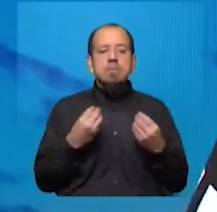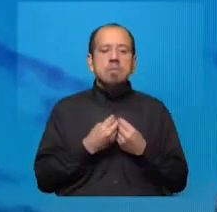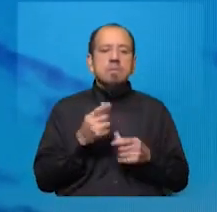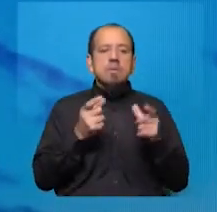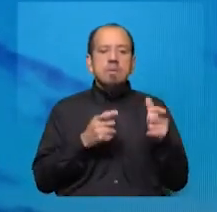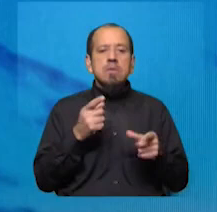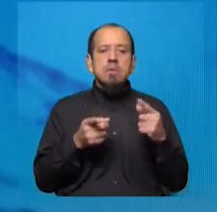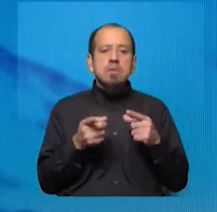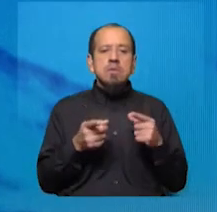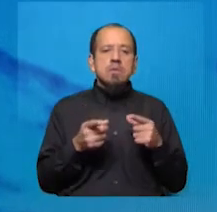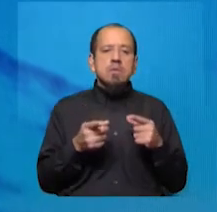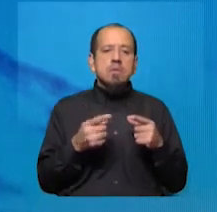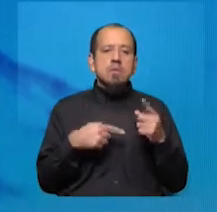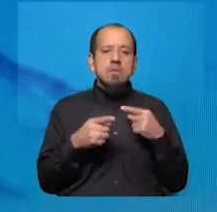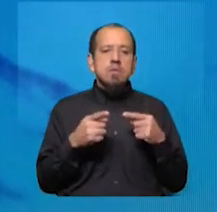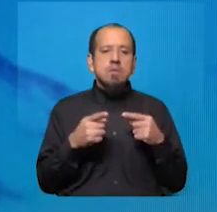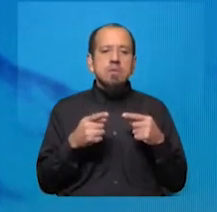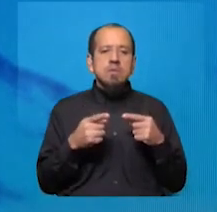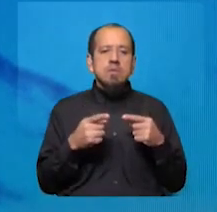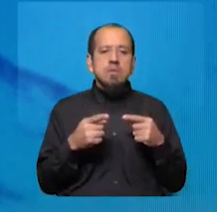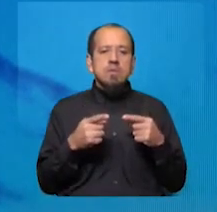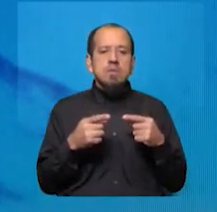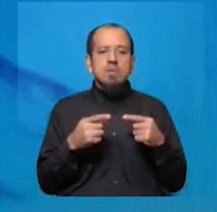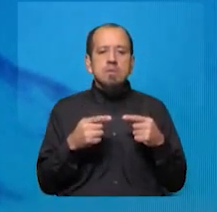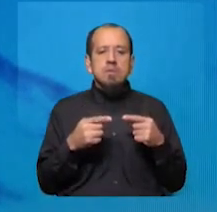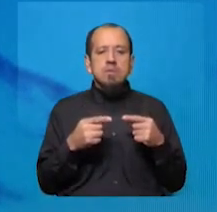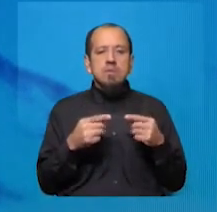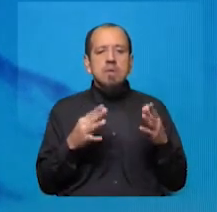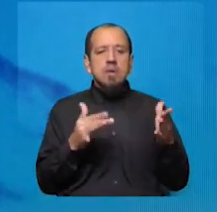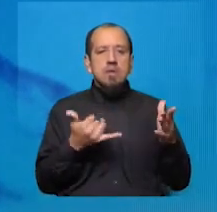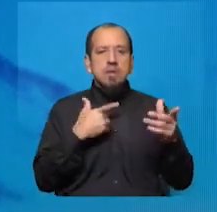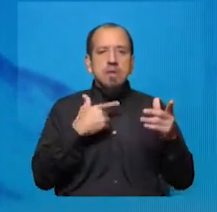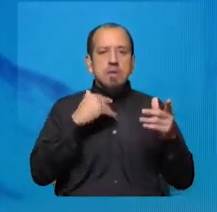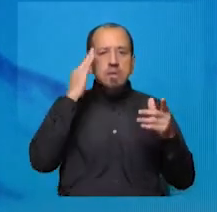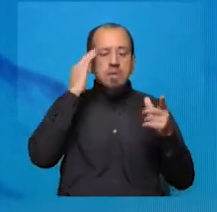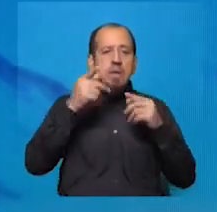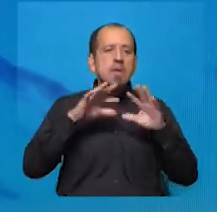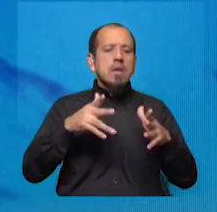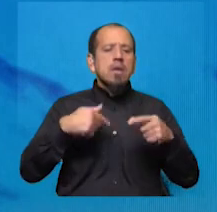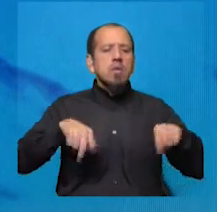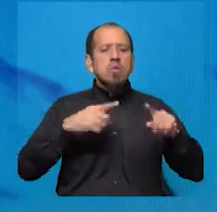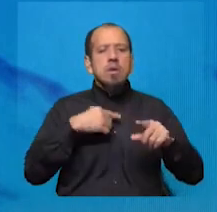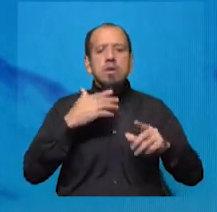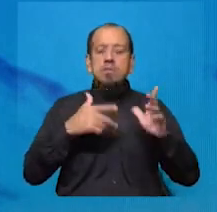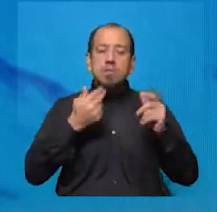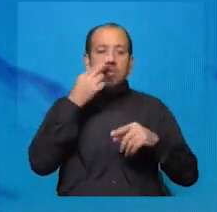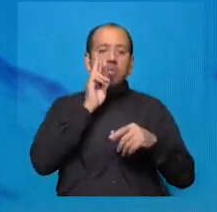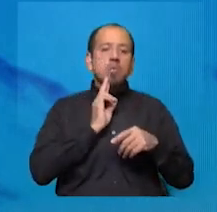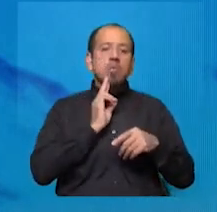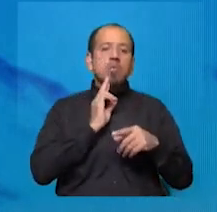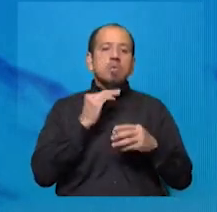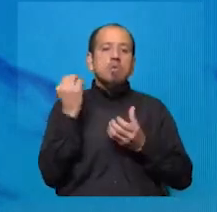cosas que de repente uno ya es adulto este ya te digo uno tiene que estar como comportándose como un adulto en cuestiones